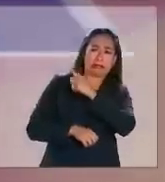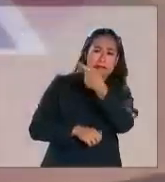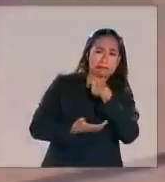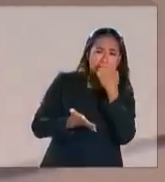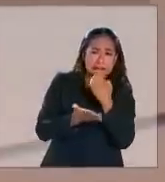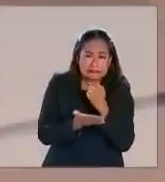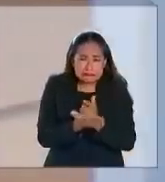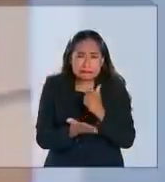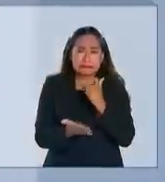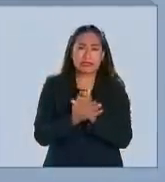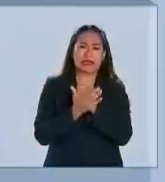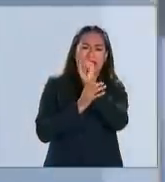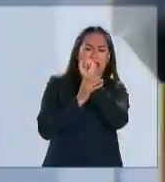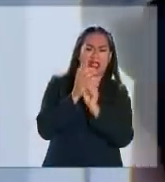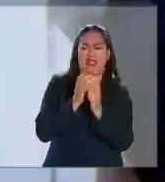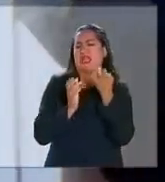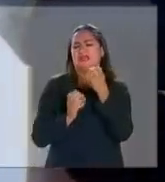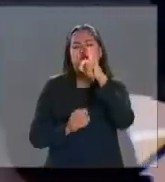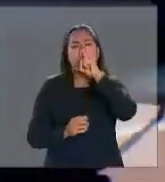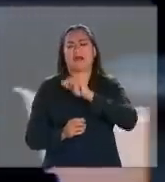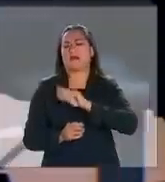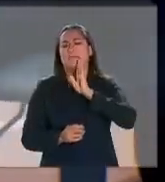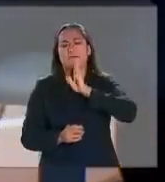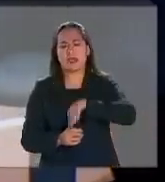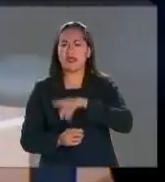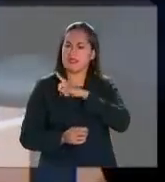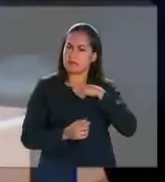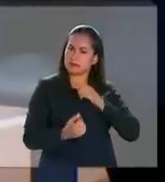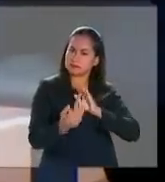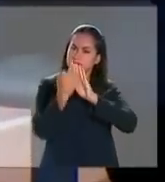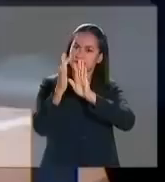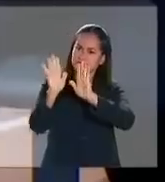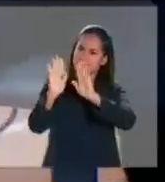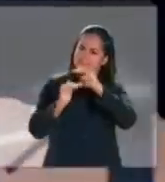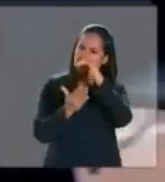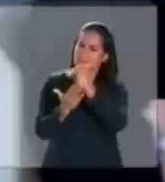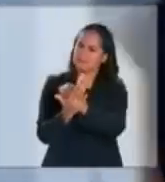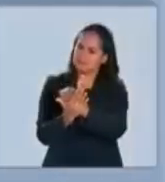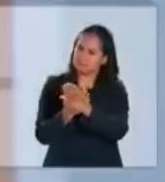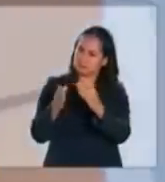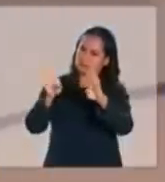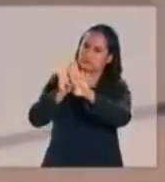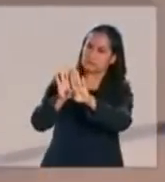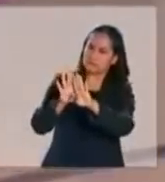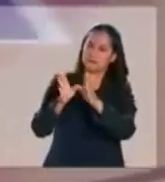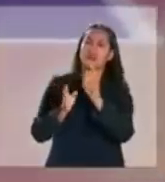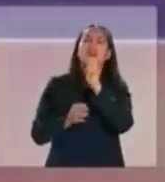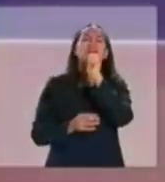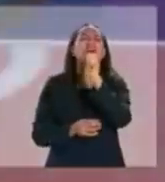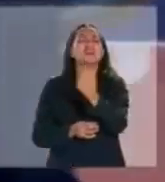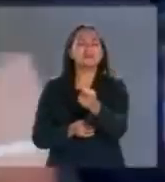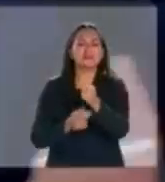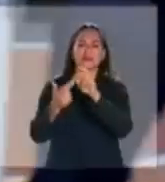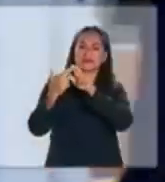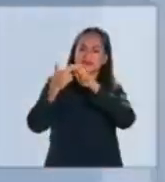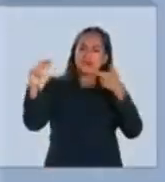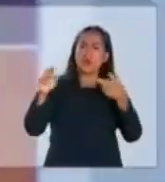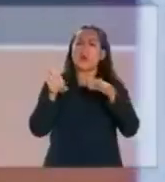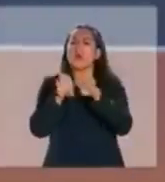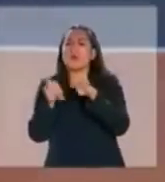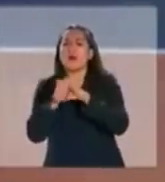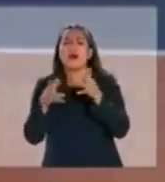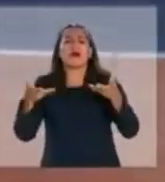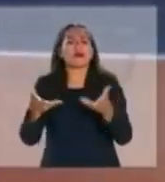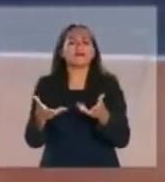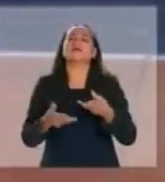sin enfrente de él decirle cuáles son los límites cuáles son las líneas rojas que se espera de la relación que no estamos dispuestos a